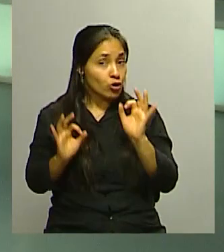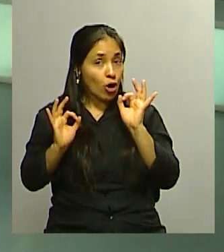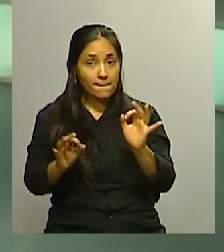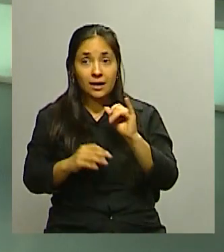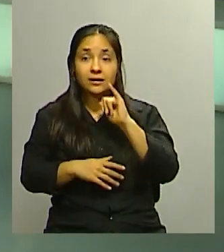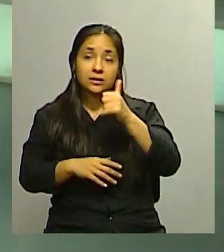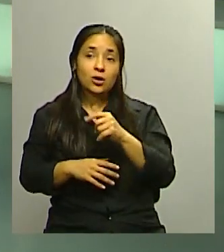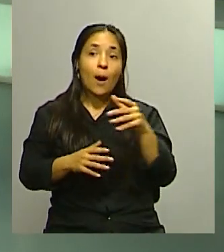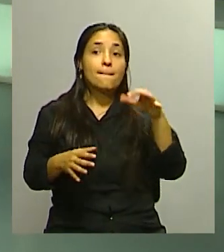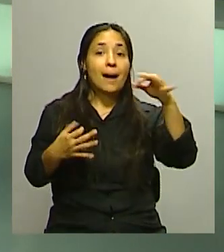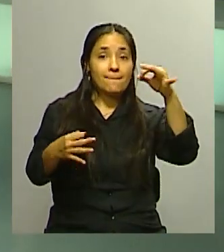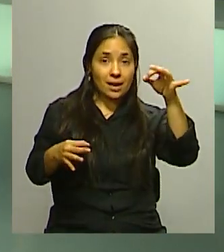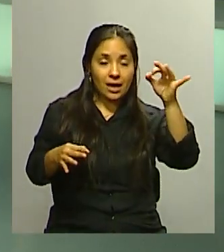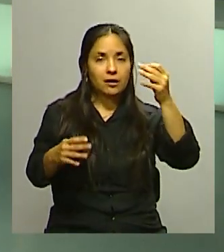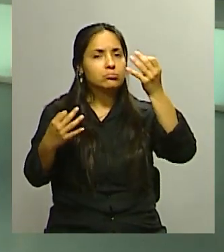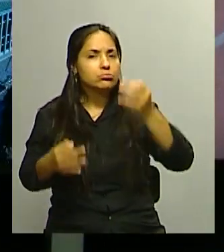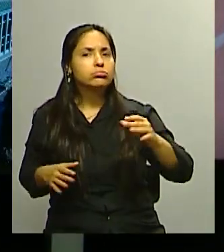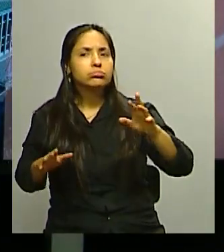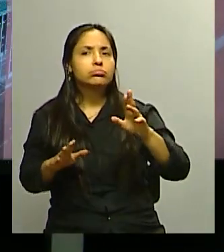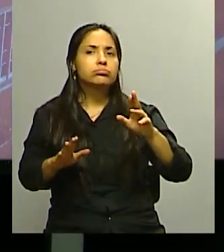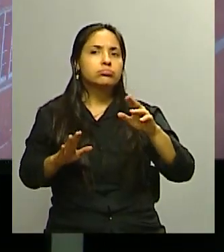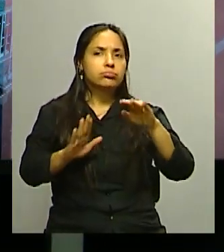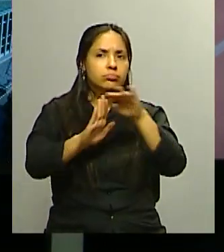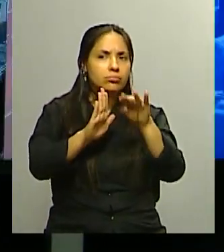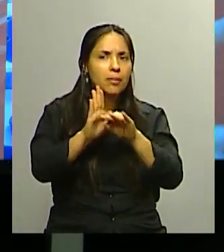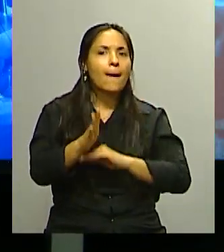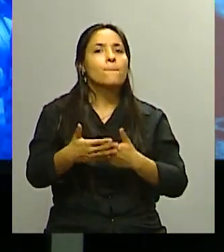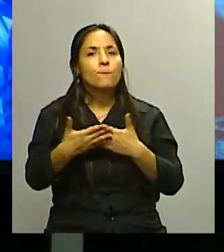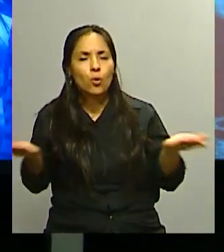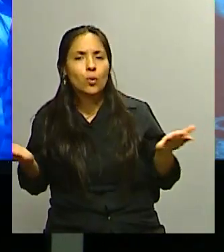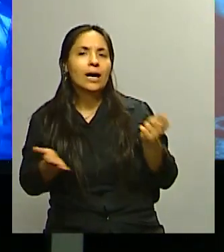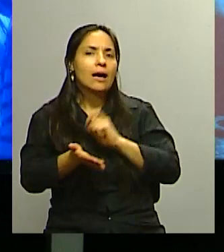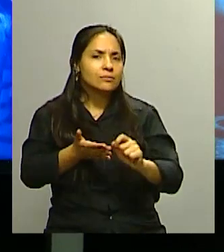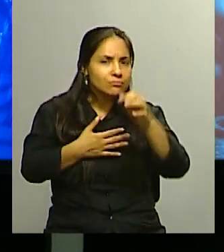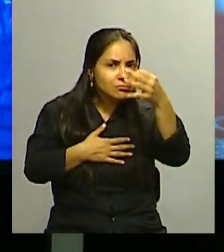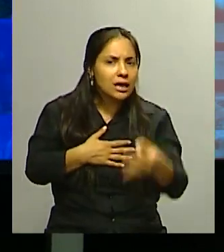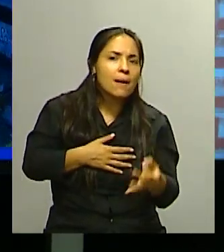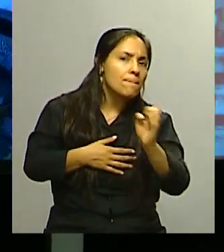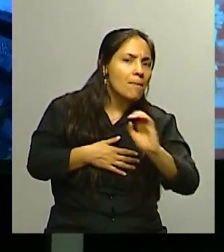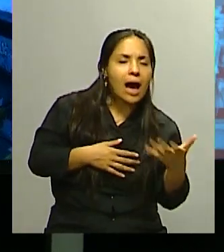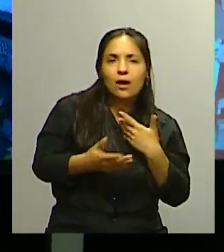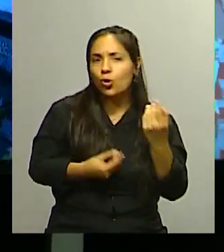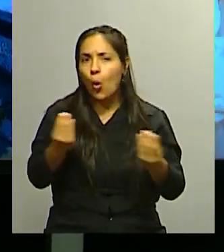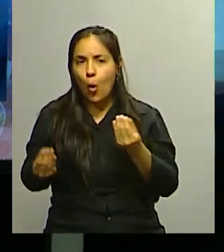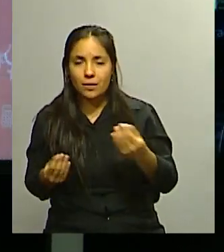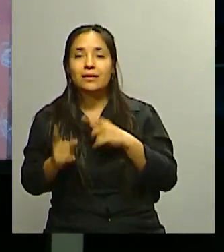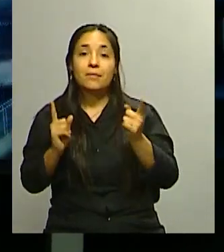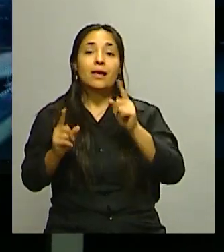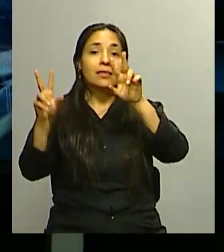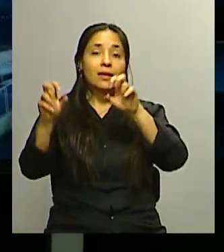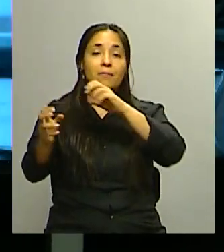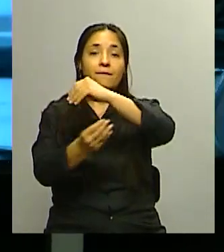bueno, no son papeles regulares o no es la escritura pública como debe ser. También en temas de familia, por ejemplo,